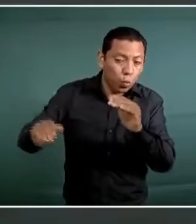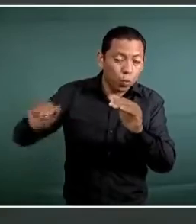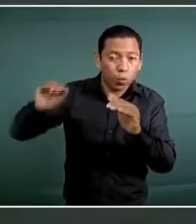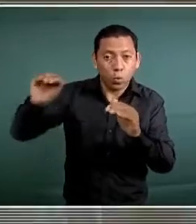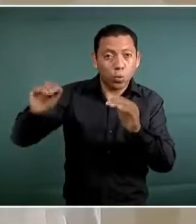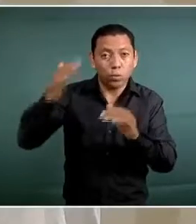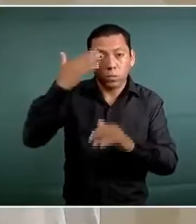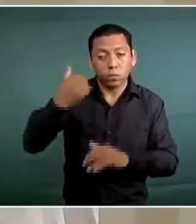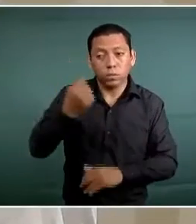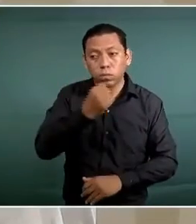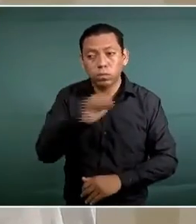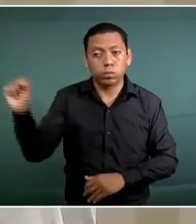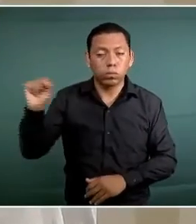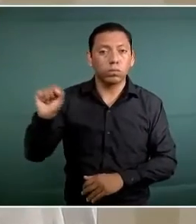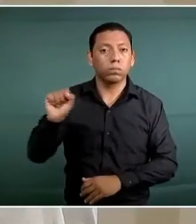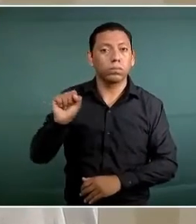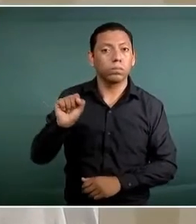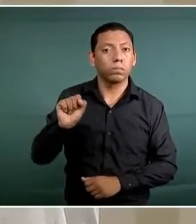del más alto rango